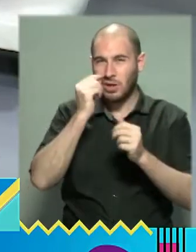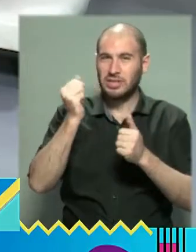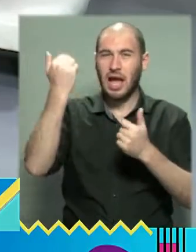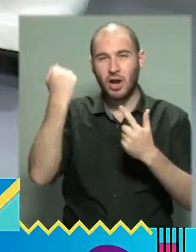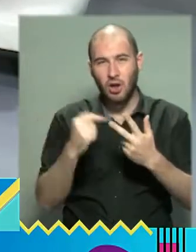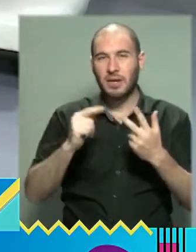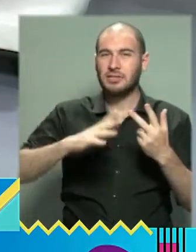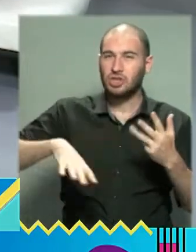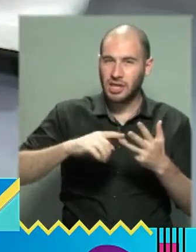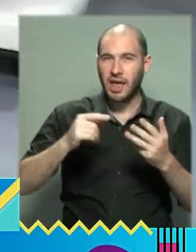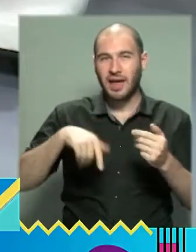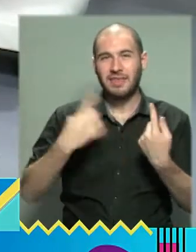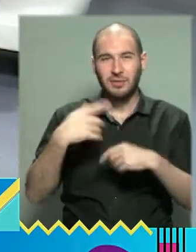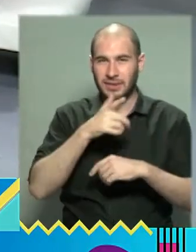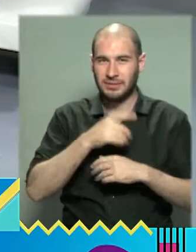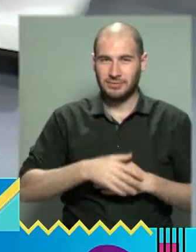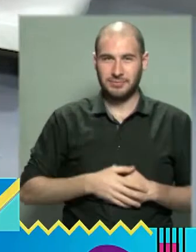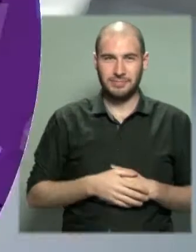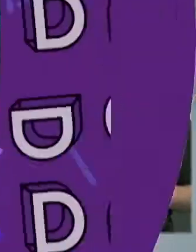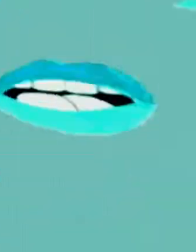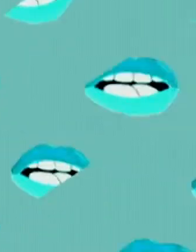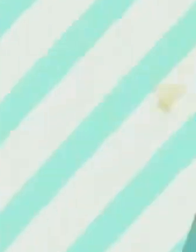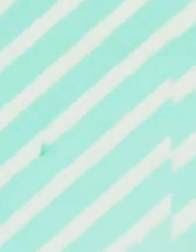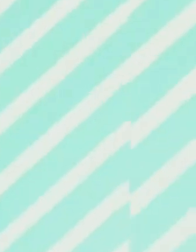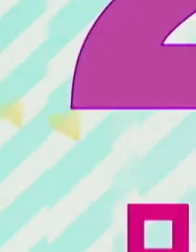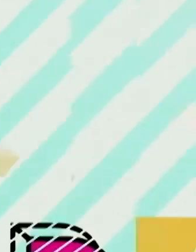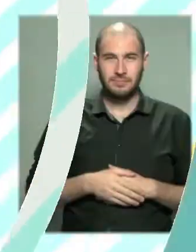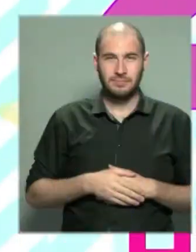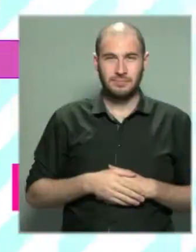económicas y sociales aquí en Distintos Parecidos.